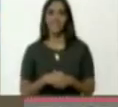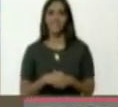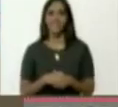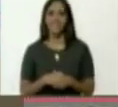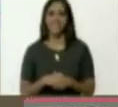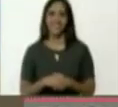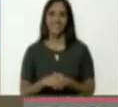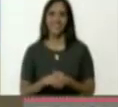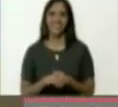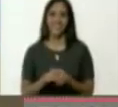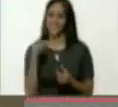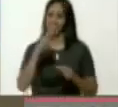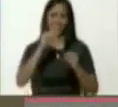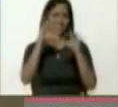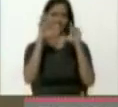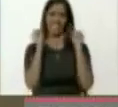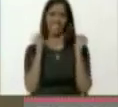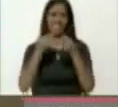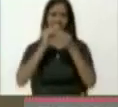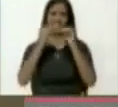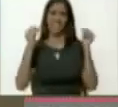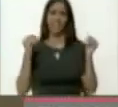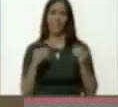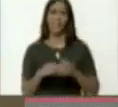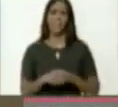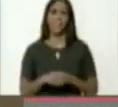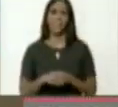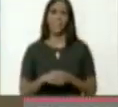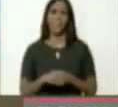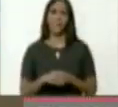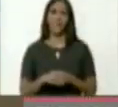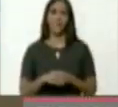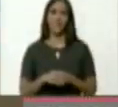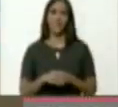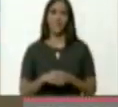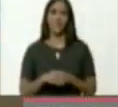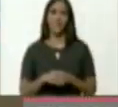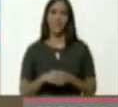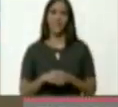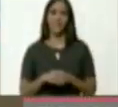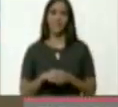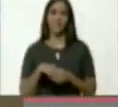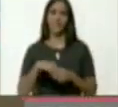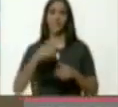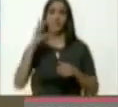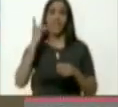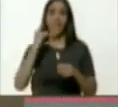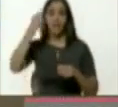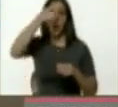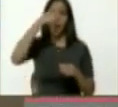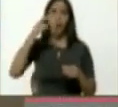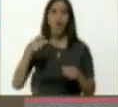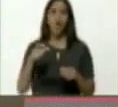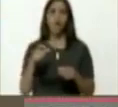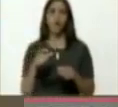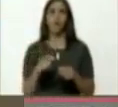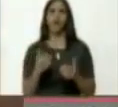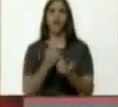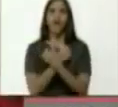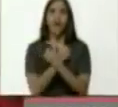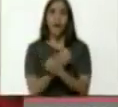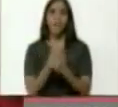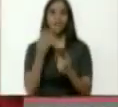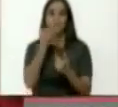Incunabula. No entendí, man. Sí, Incunabula 15. Arroba Evo es pueblo, ama a su